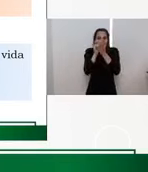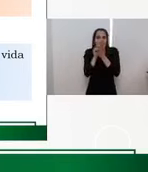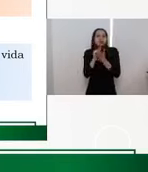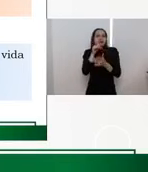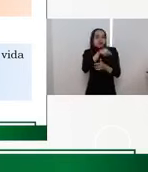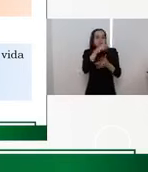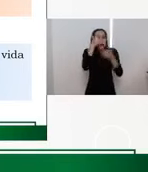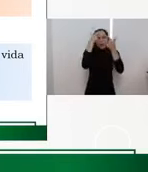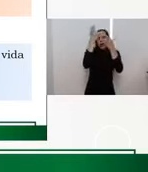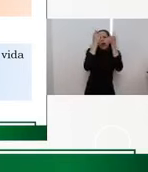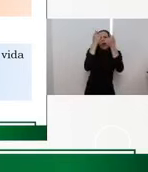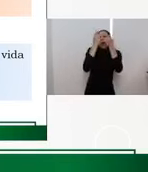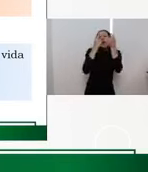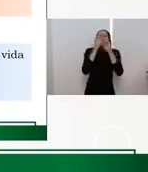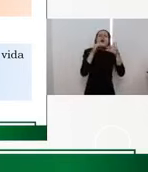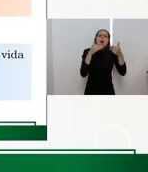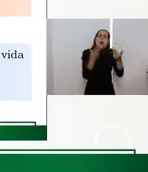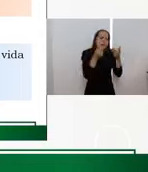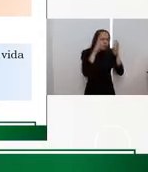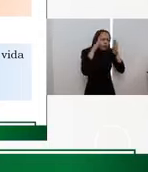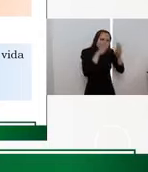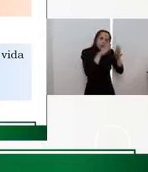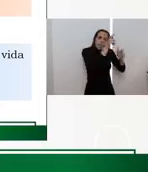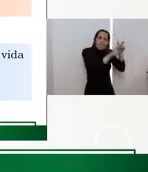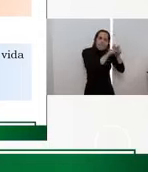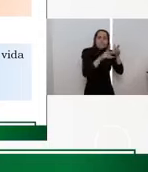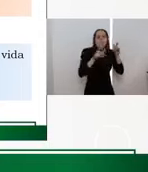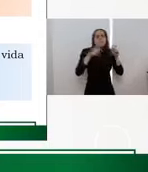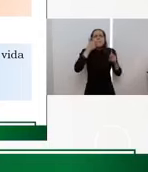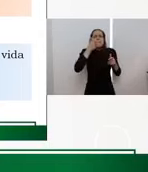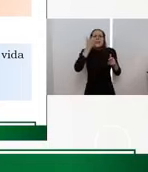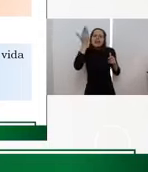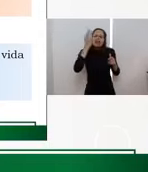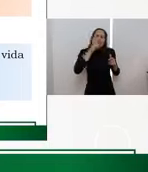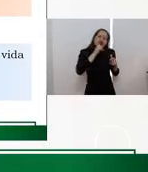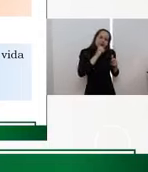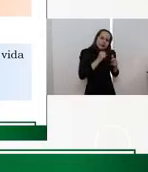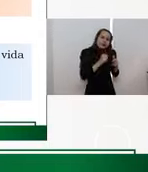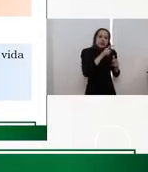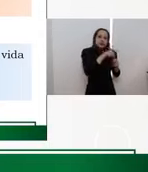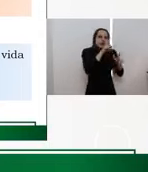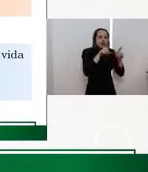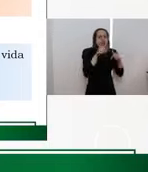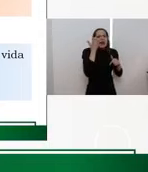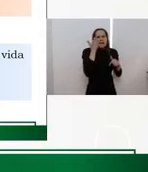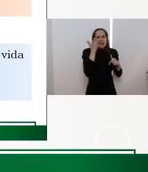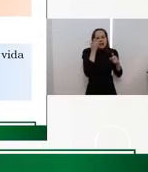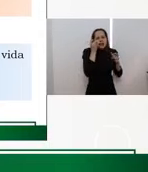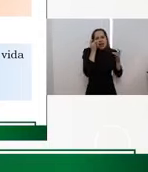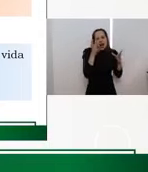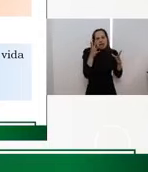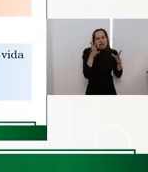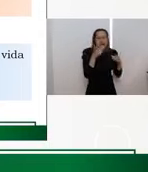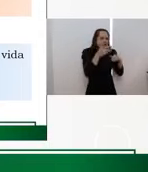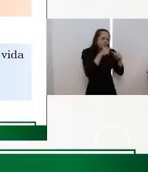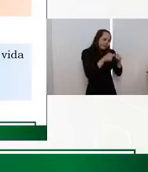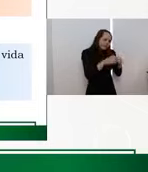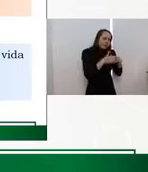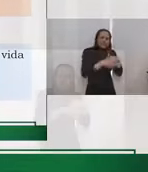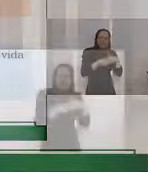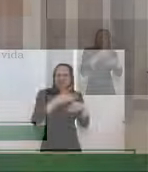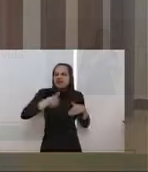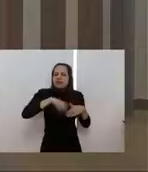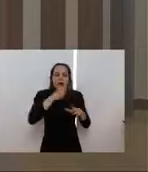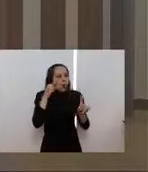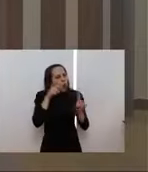este tipo de patologías en pacientes con una mayor edad y con patologías de tipo crónico y lo que nos interesa a nosotros es garantizar